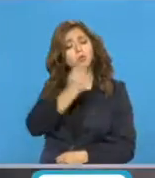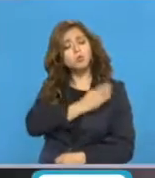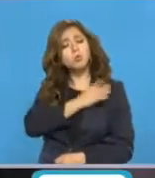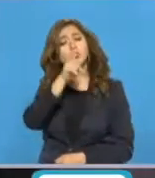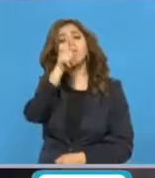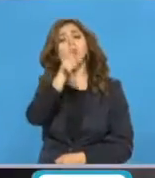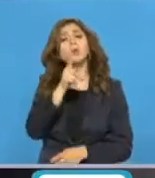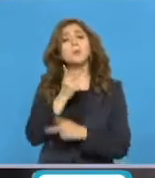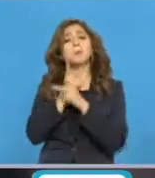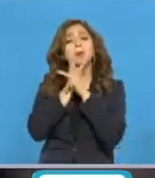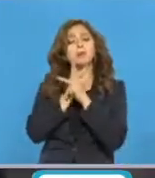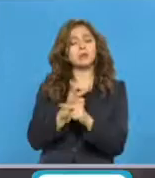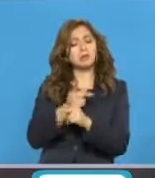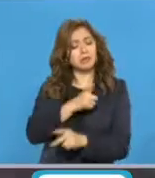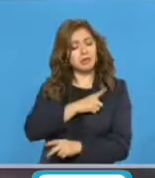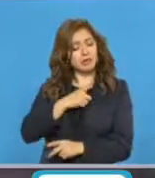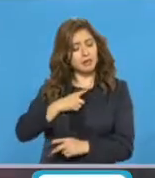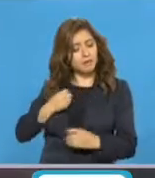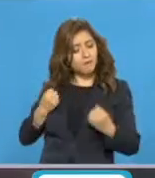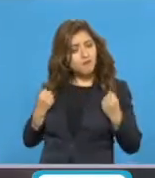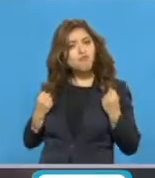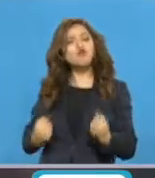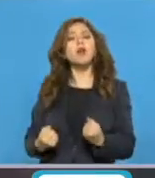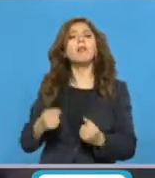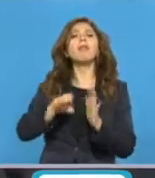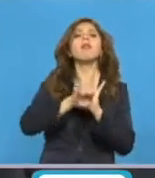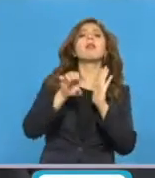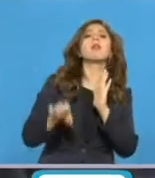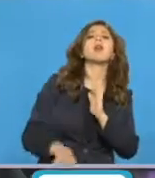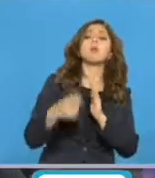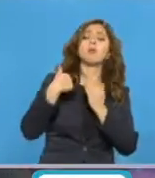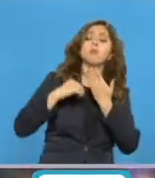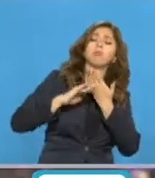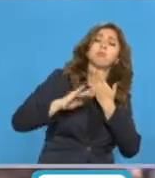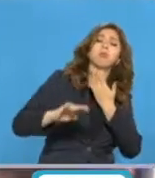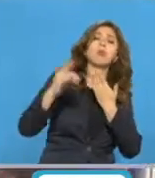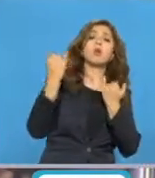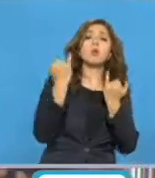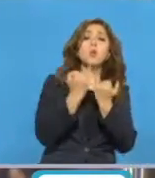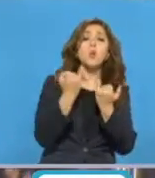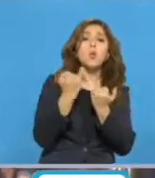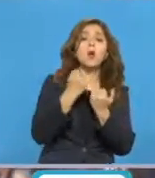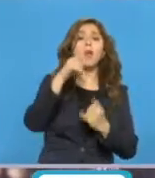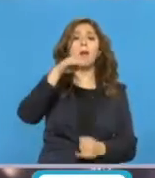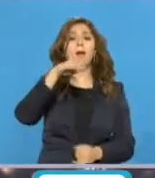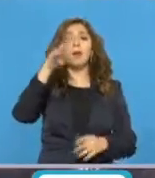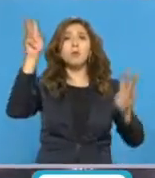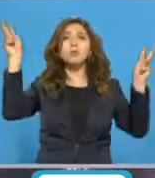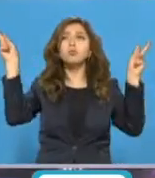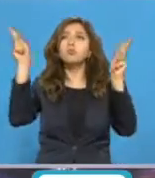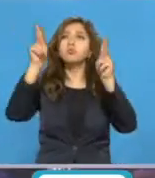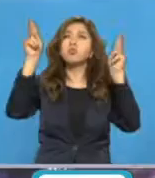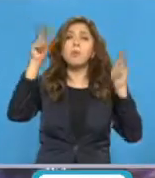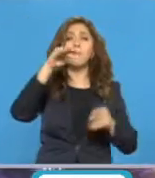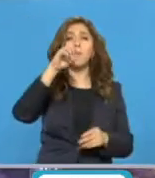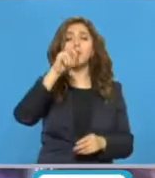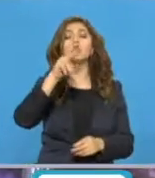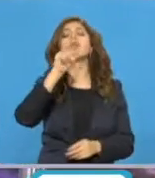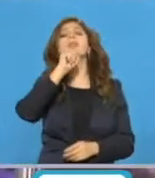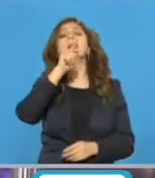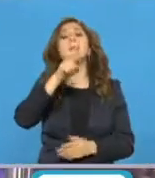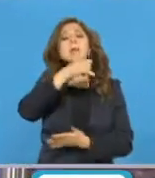inquebrantable, no separar la realidad del espejismo, el monstruo marino de las aves, las islas del